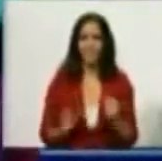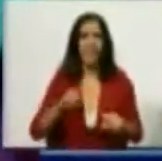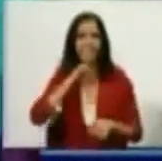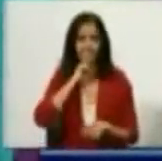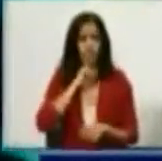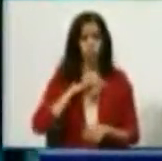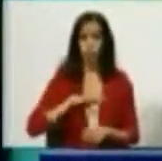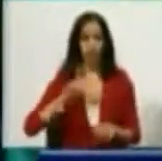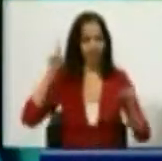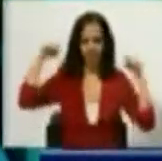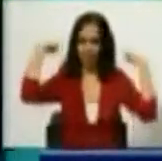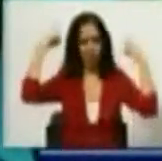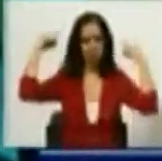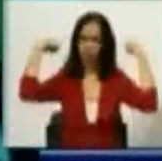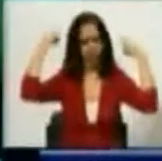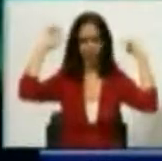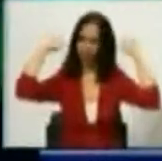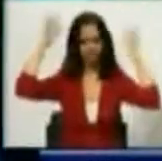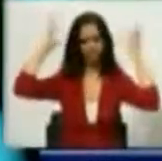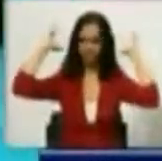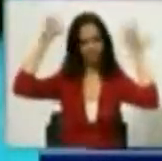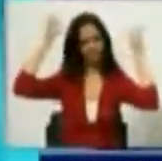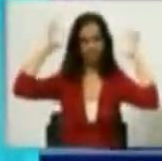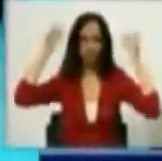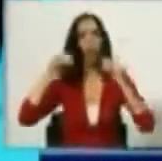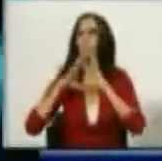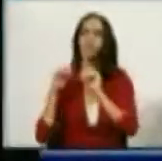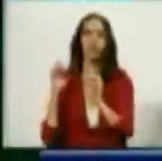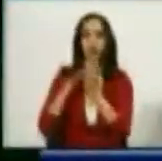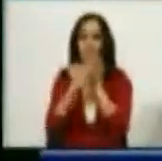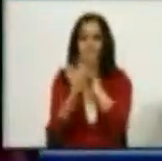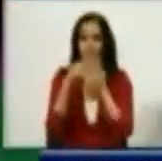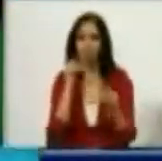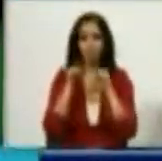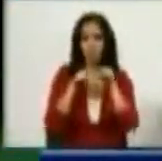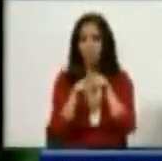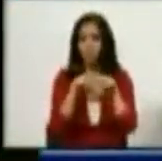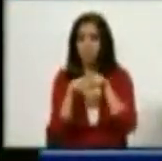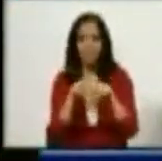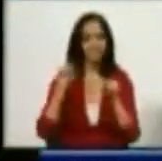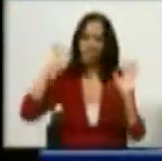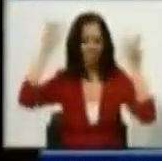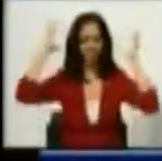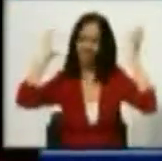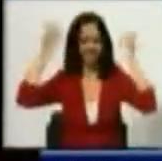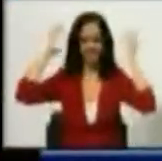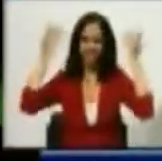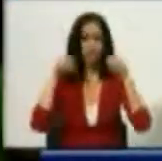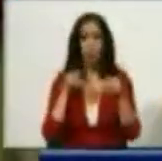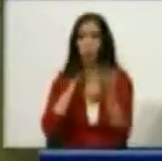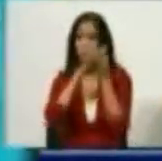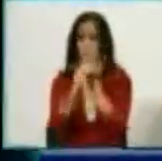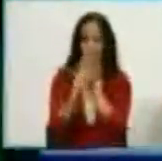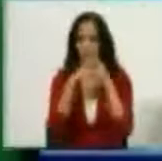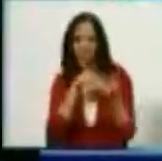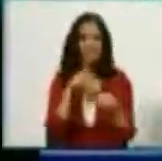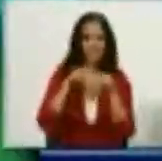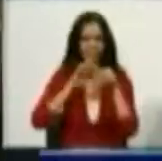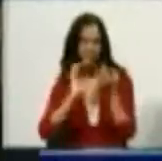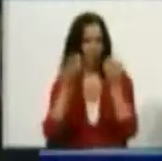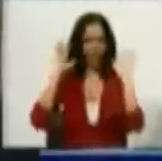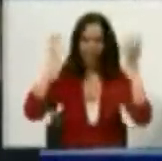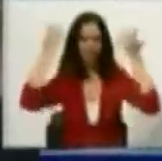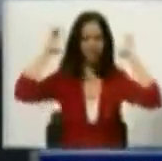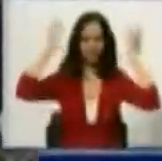de la Loca por todo el barrio comentan que hay una loca muy loca por todo el verso comentan que hay una